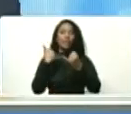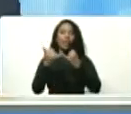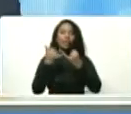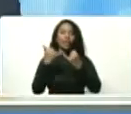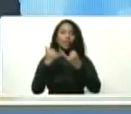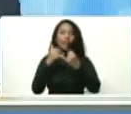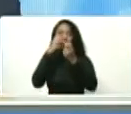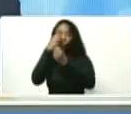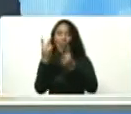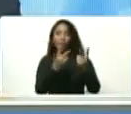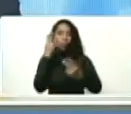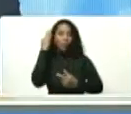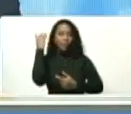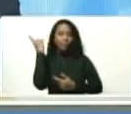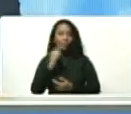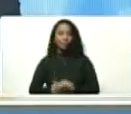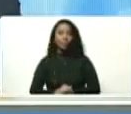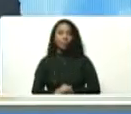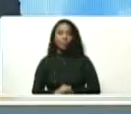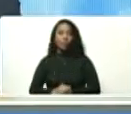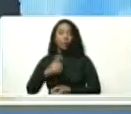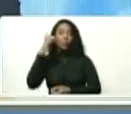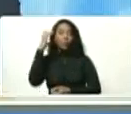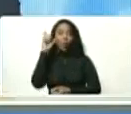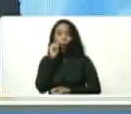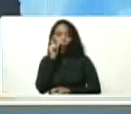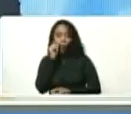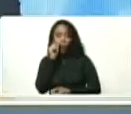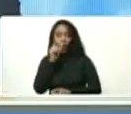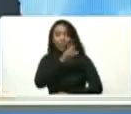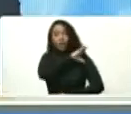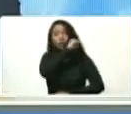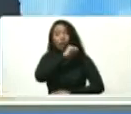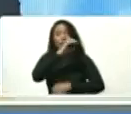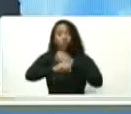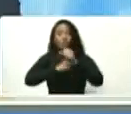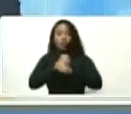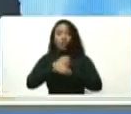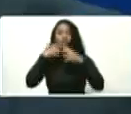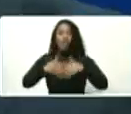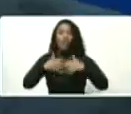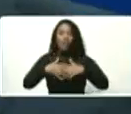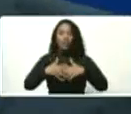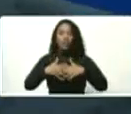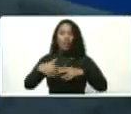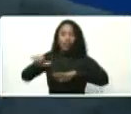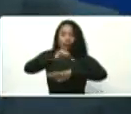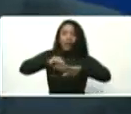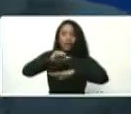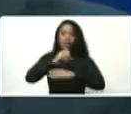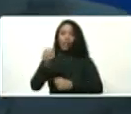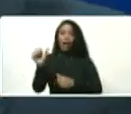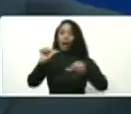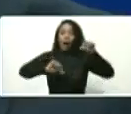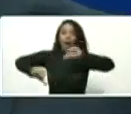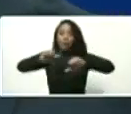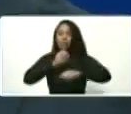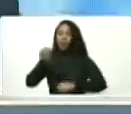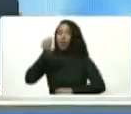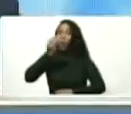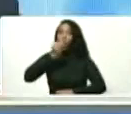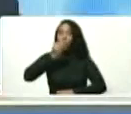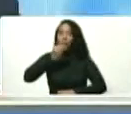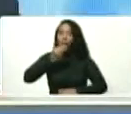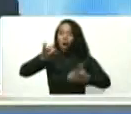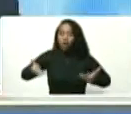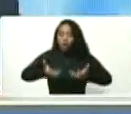Bienvenida. Ángel Márquez, director de la Asociación de Industrias de Grasas y Aceites Comestibles, ASOGRASAS.